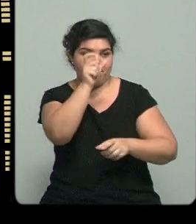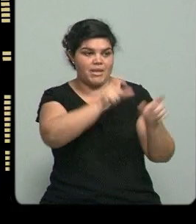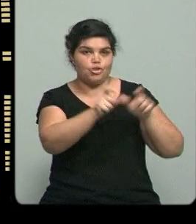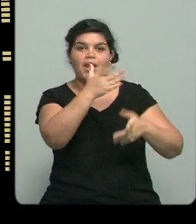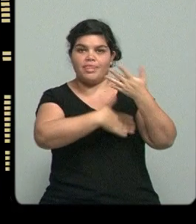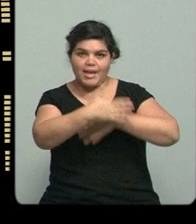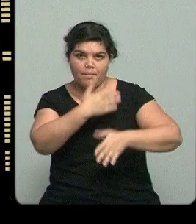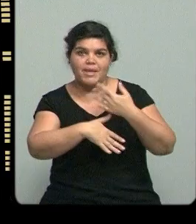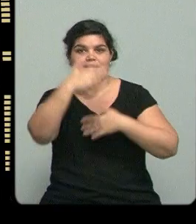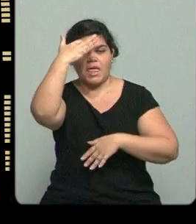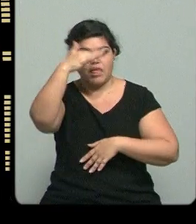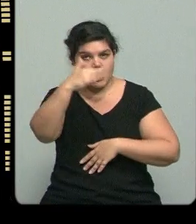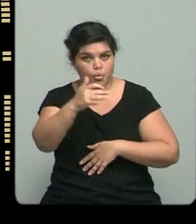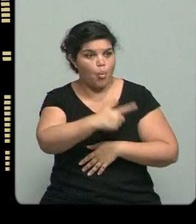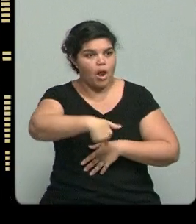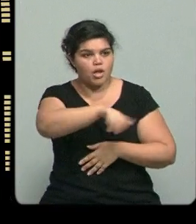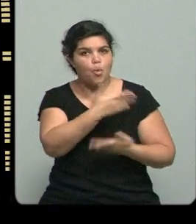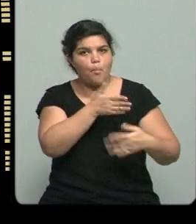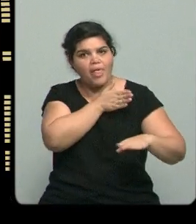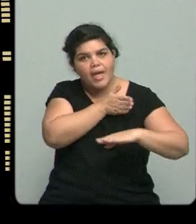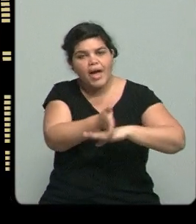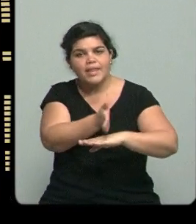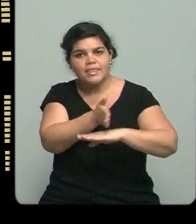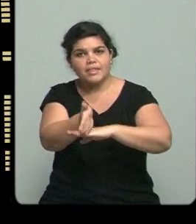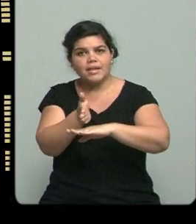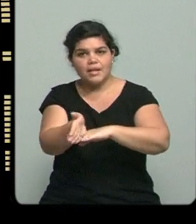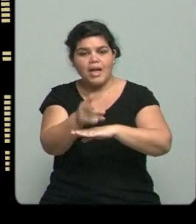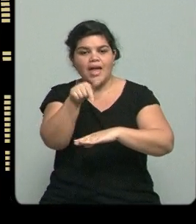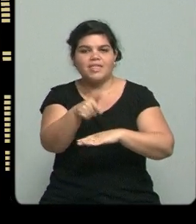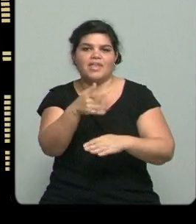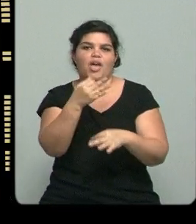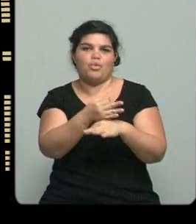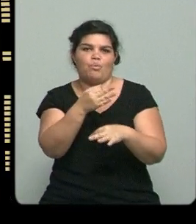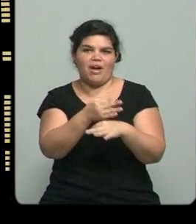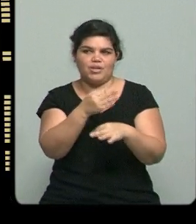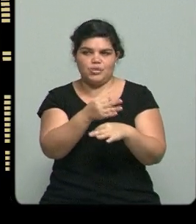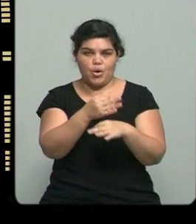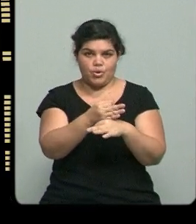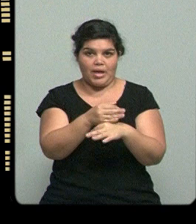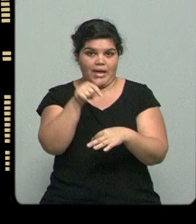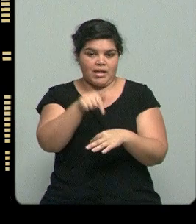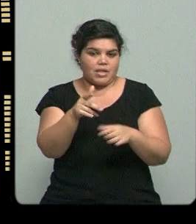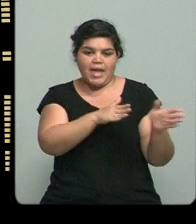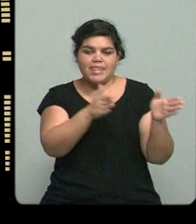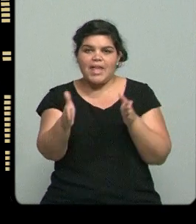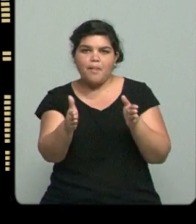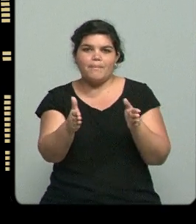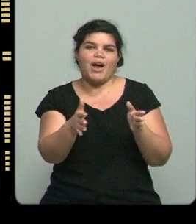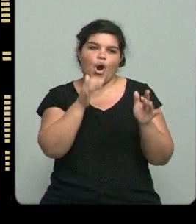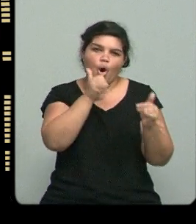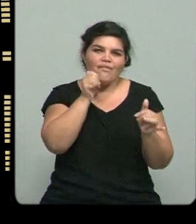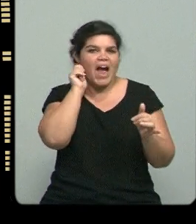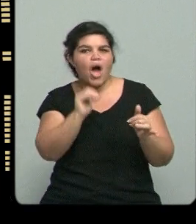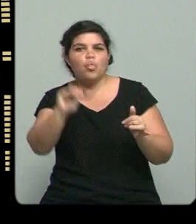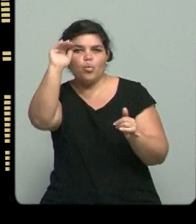intelectual puedan acceder a esta educación que necesitan en esta etapa particular de la vida, que es cuando son jóvenes y